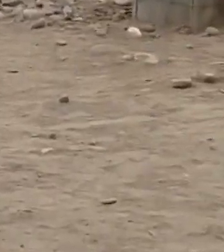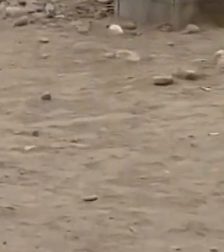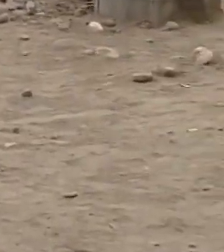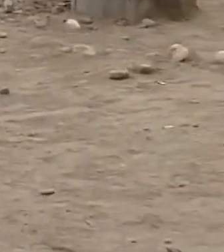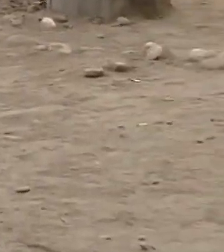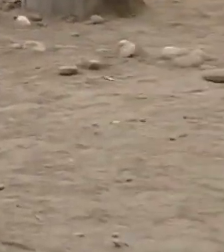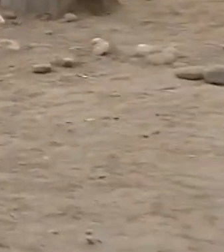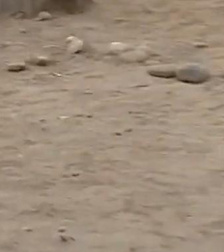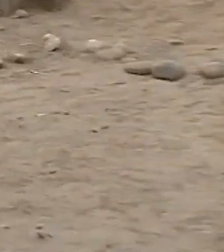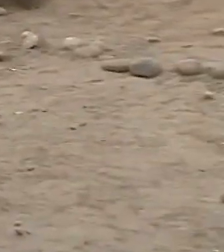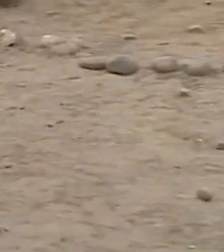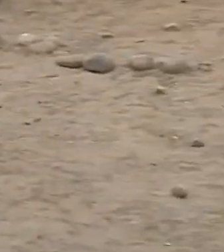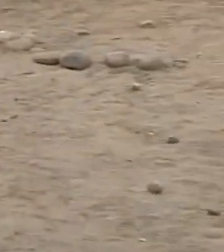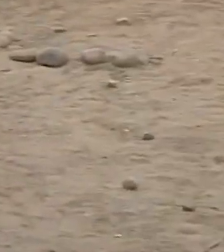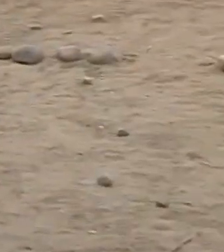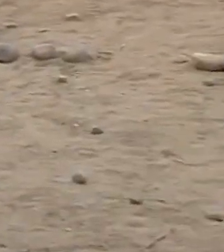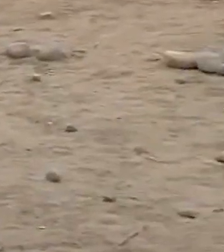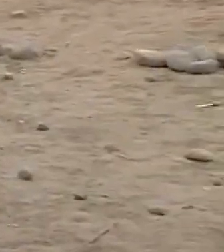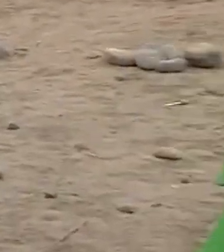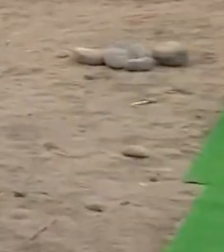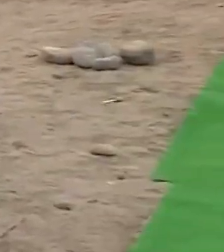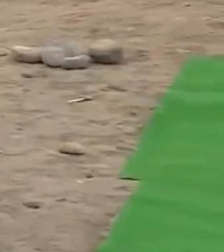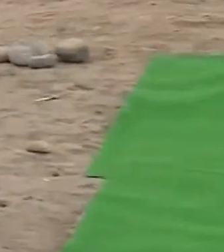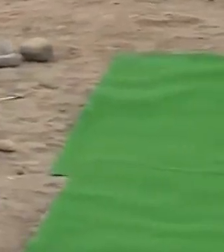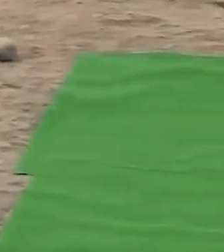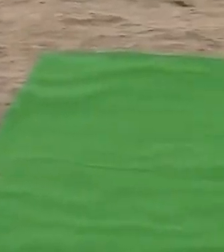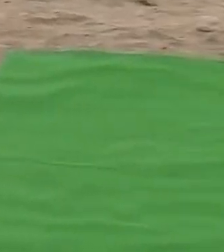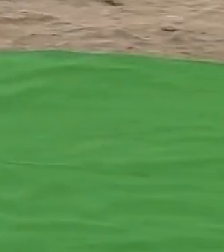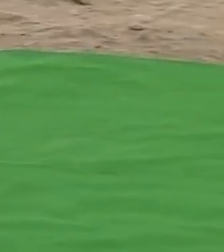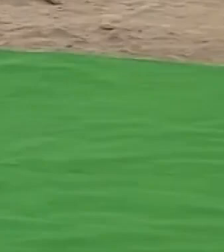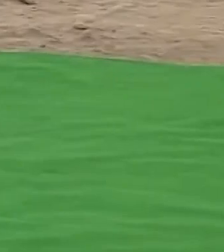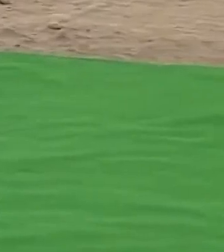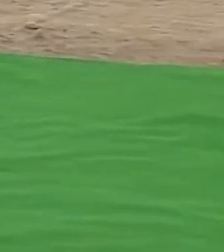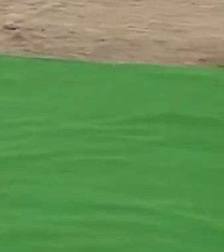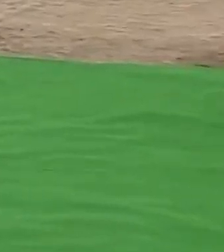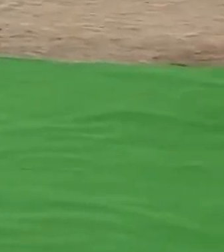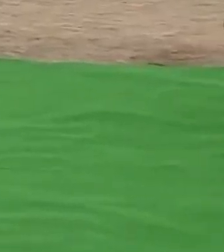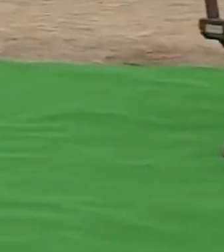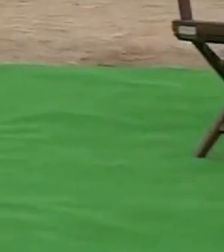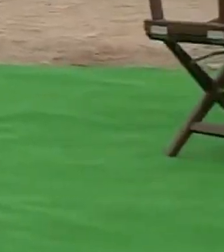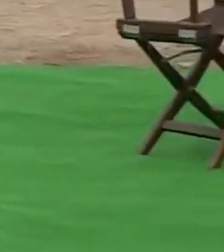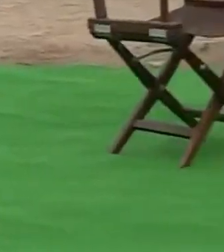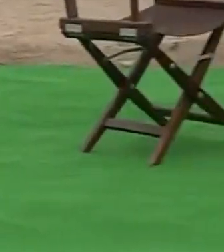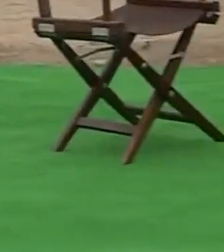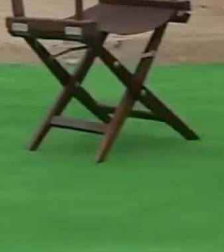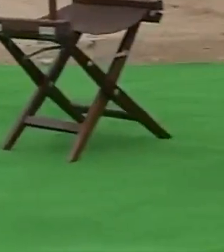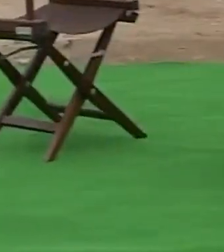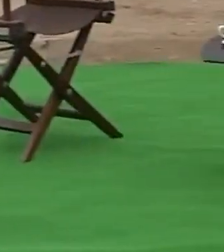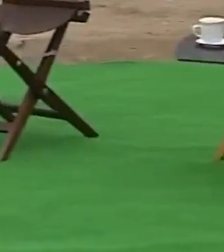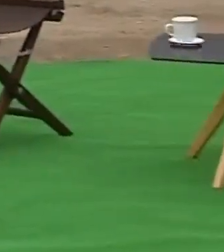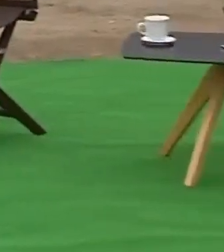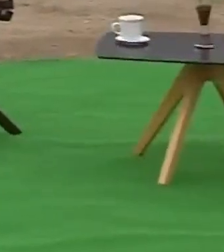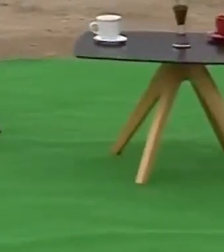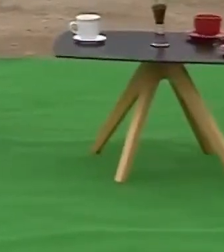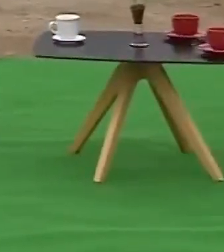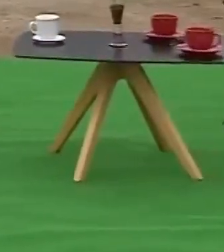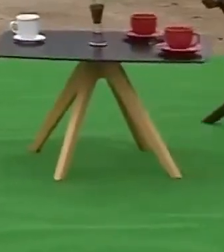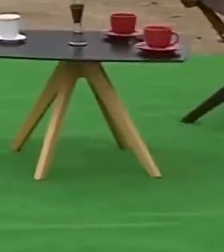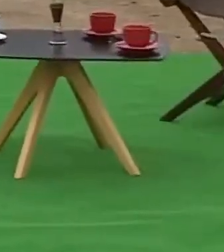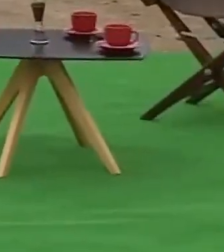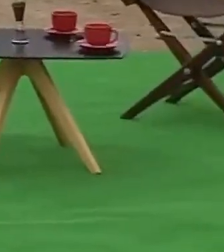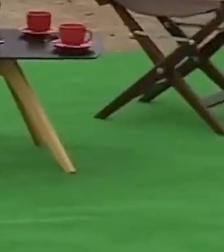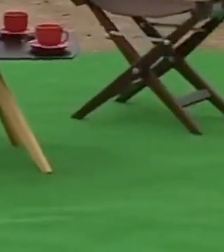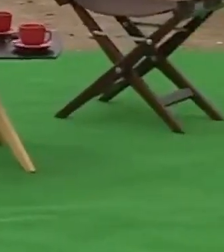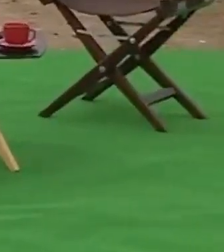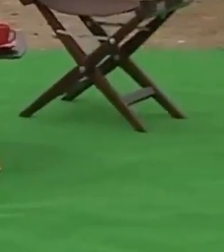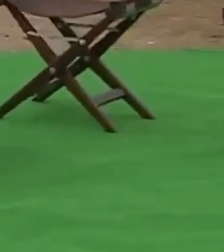estar con todos estos personajes, por favor, con todos estos vecinos que nos están acogiendo con tanto cariño, porque